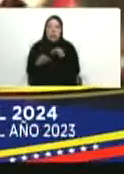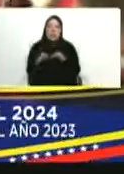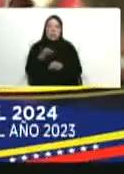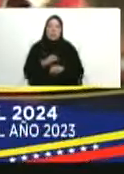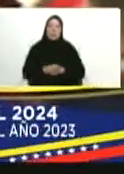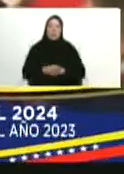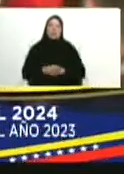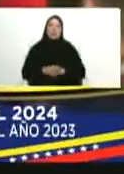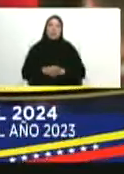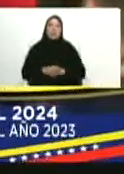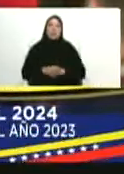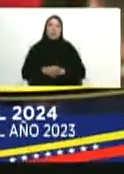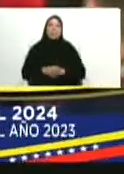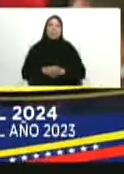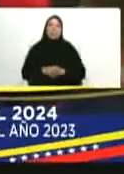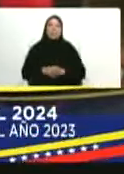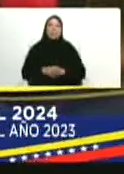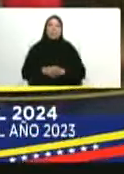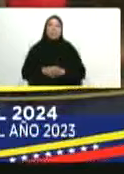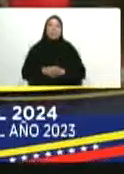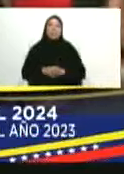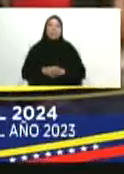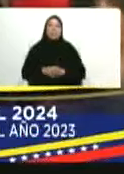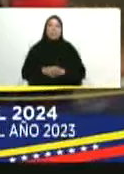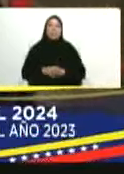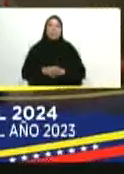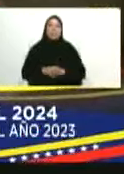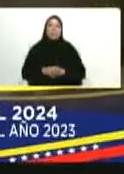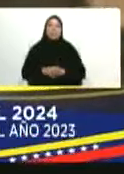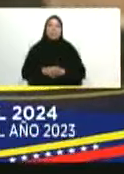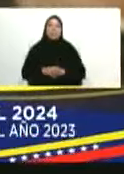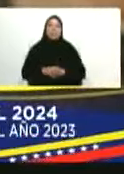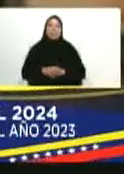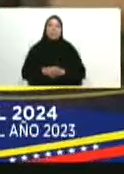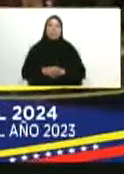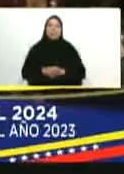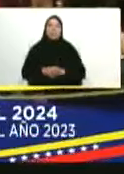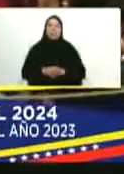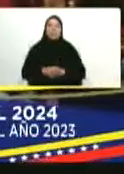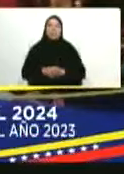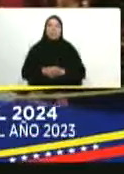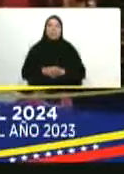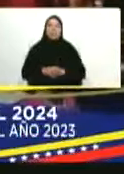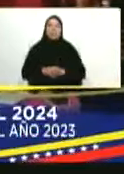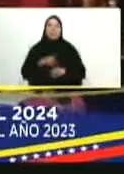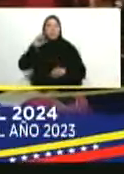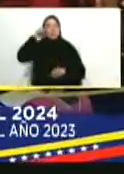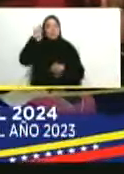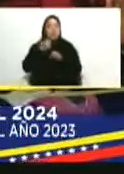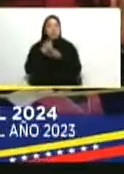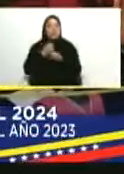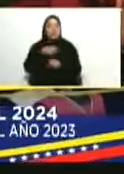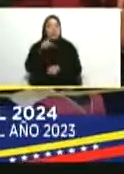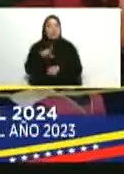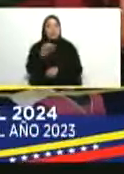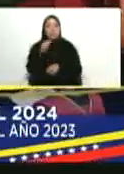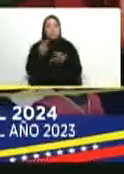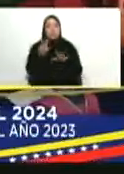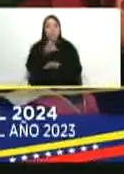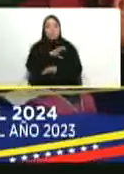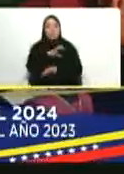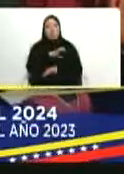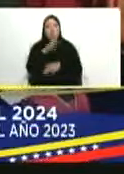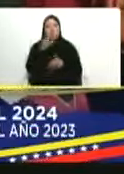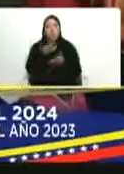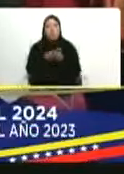quienes asisten a esta actividad. Recordemos también que el 18 de enero fue